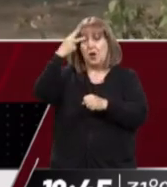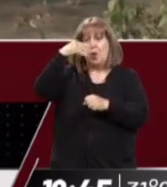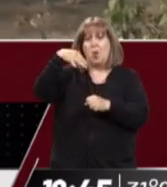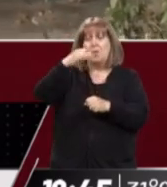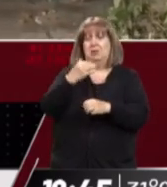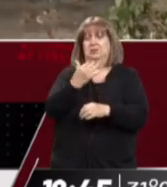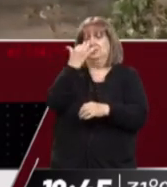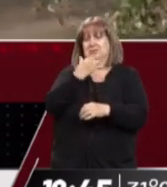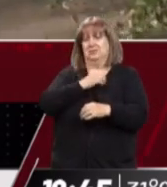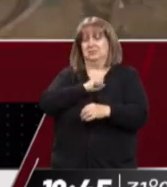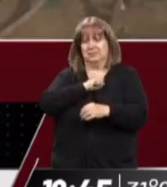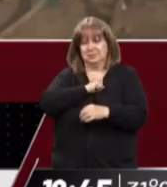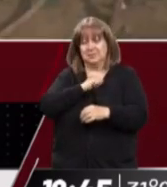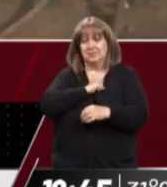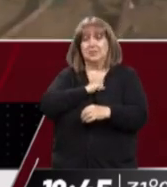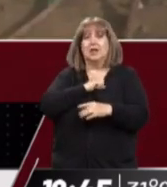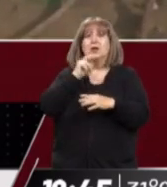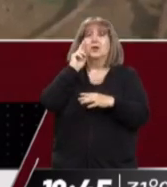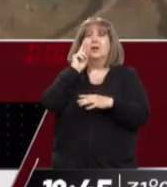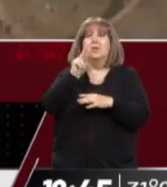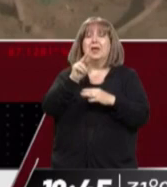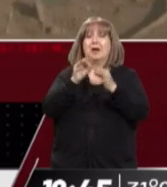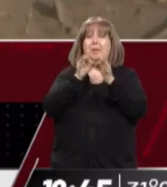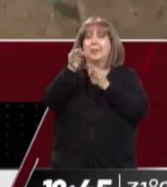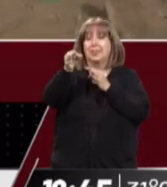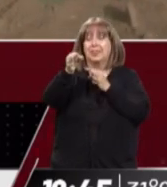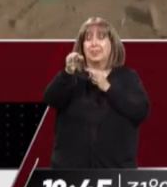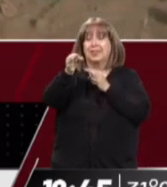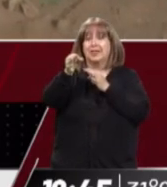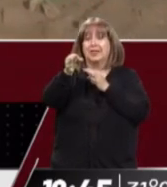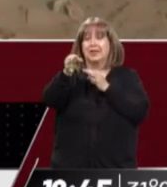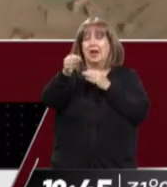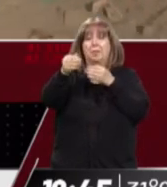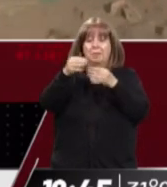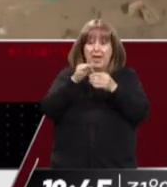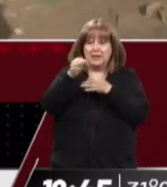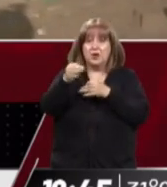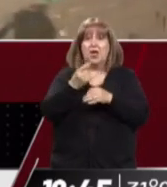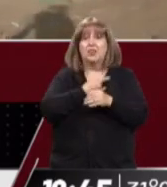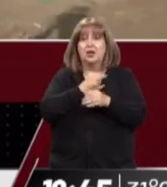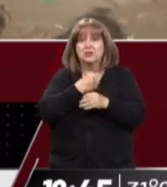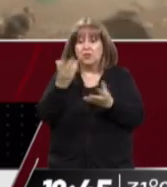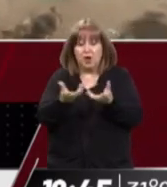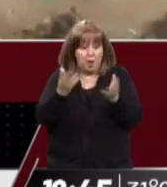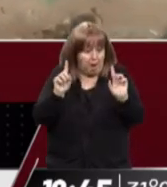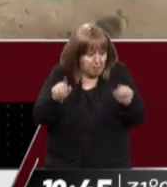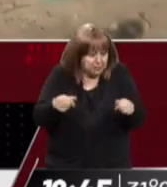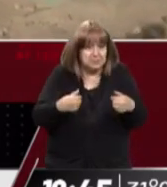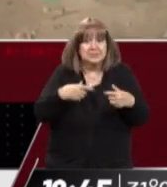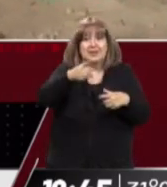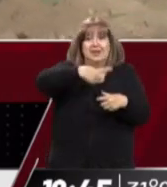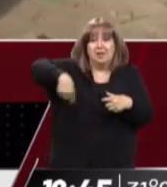humo es tóxico además no se puede ver la distancia que hay entre el metros de donde están las llamas y